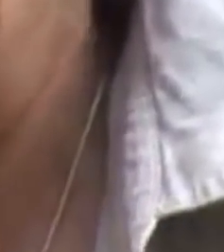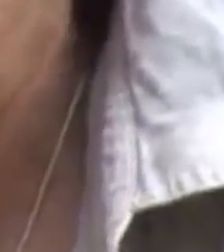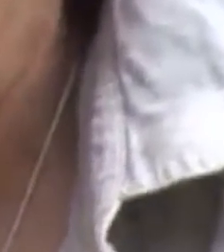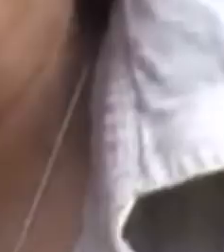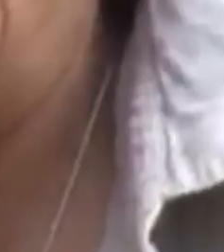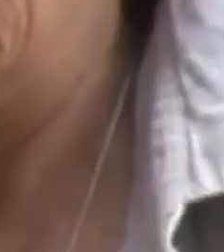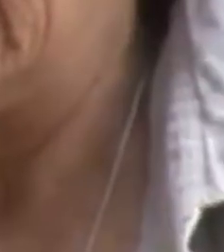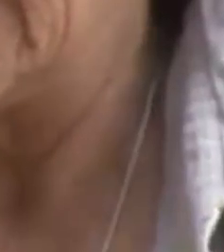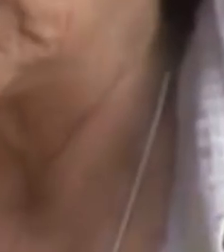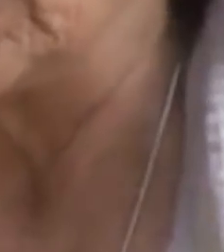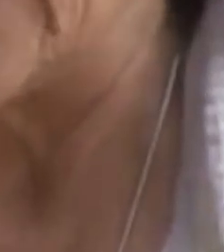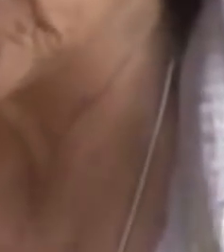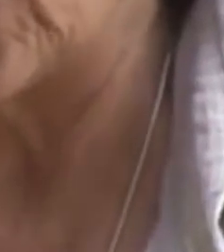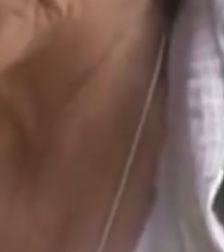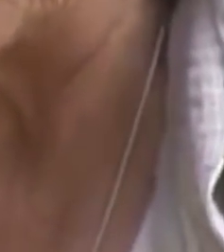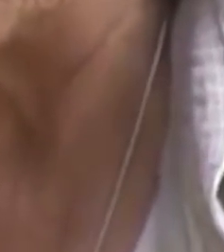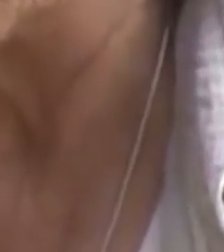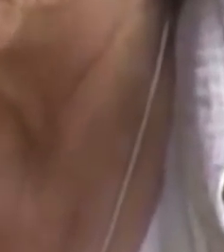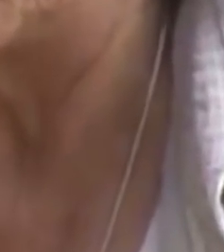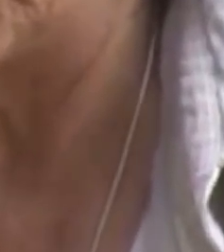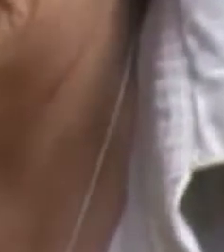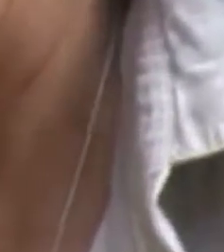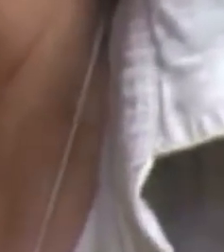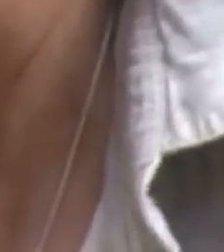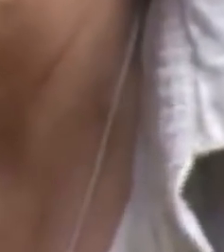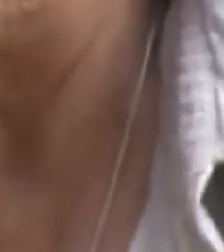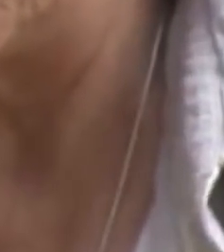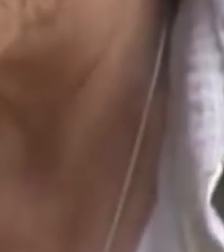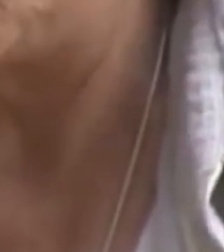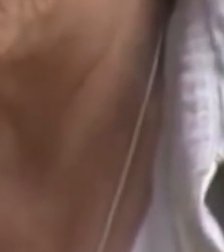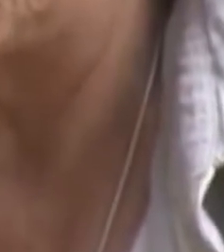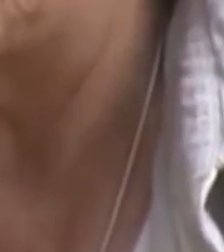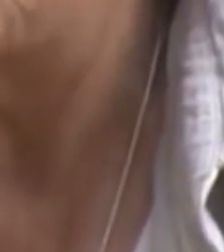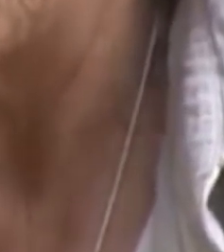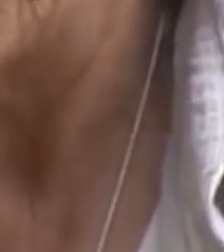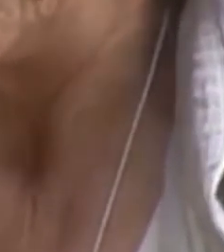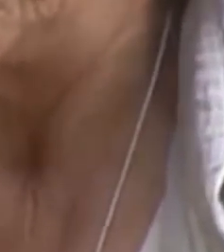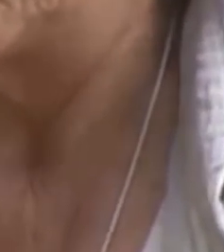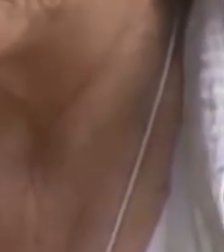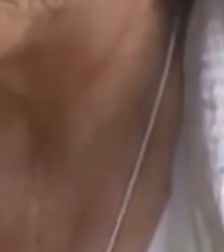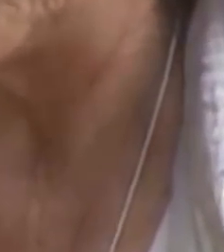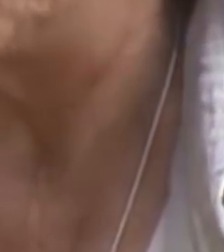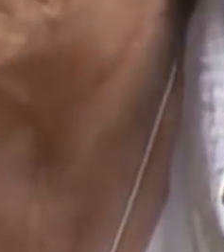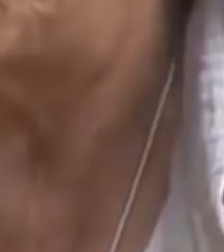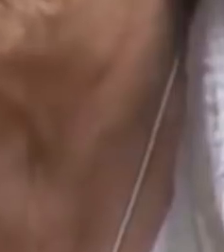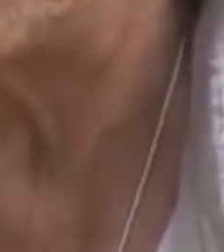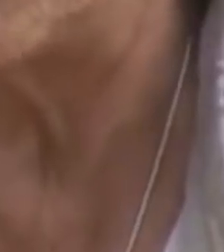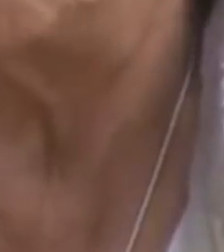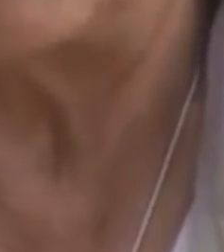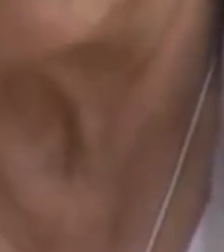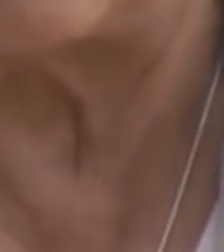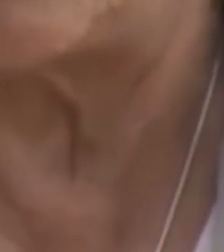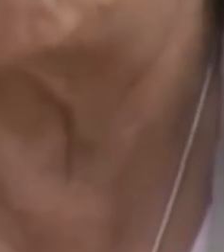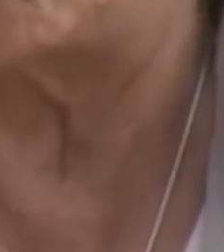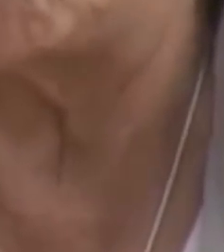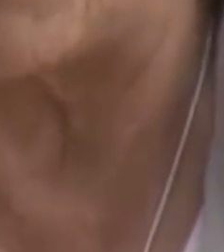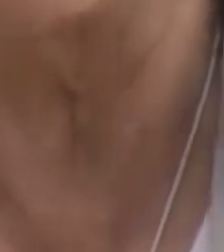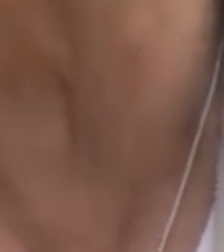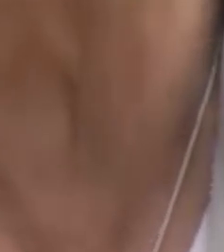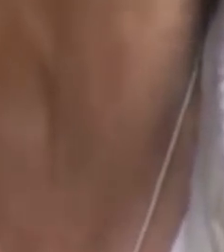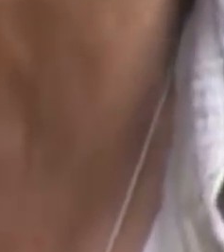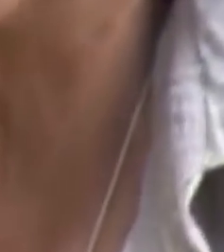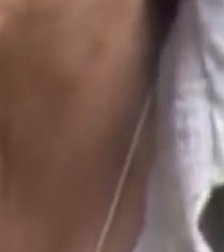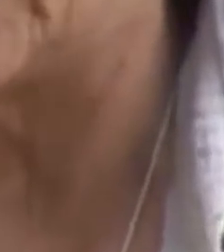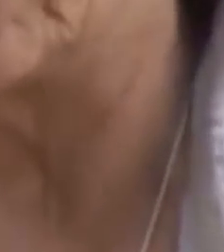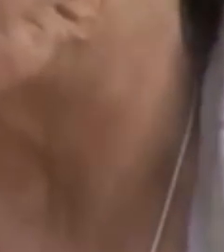sociales, sus derrotas y sus victorias con sentimiento, yo creo que a mí me saldría muy